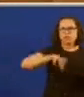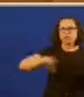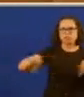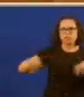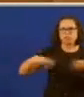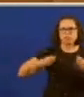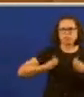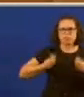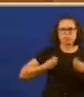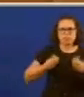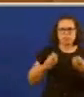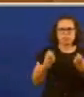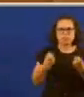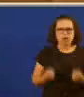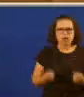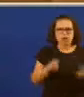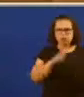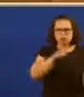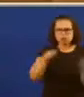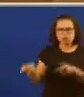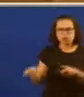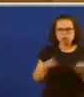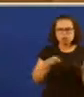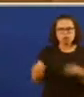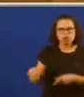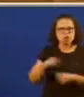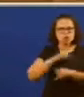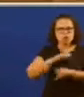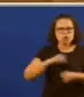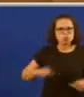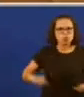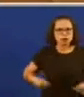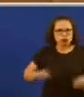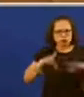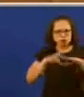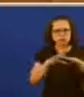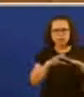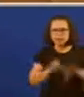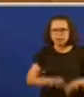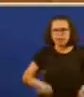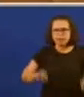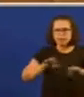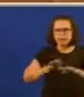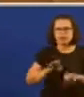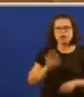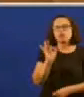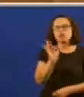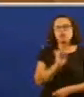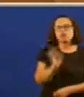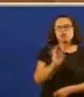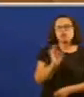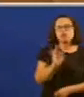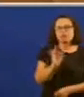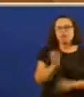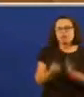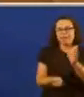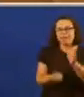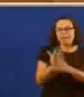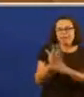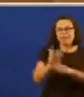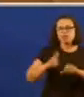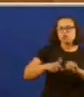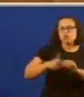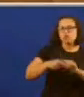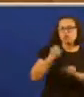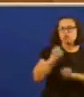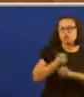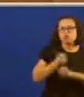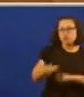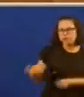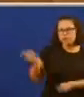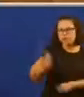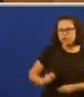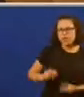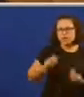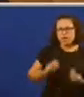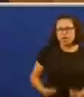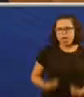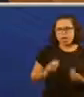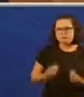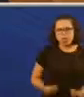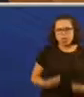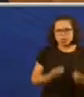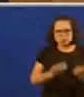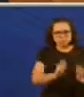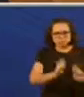producindo a Portugal non contempla actuacións especificas para crear emprego con salarios decentes e